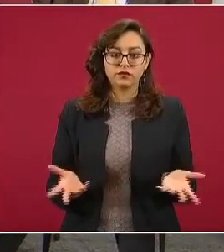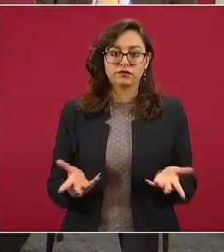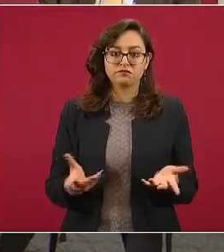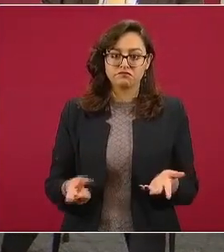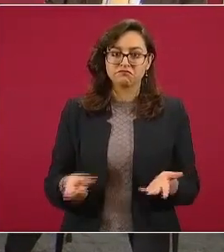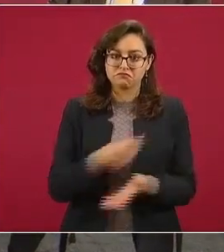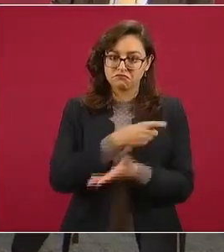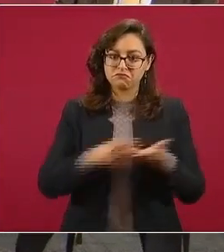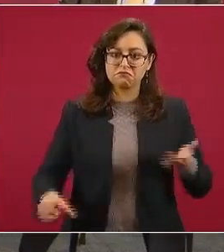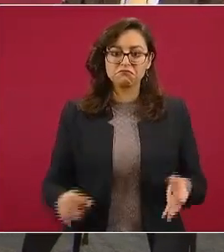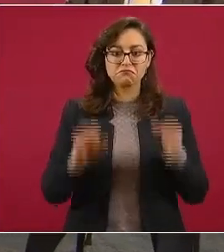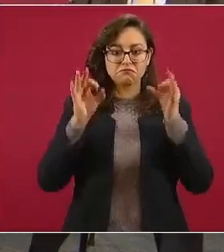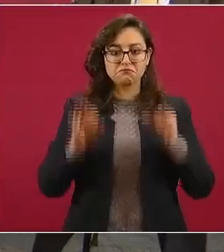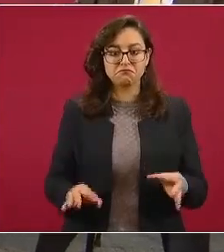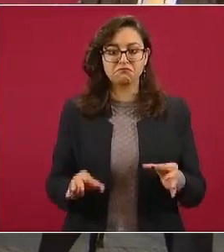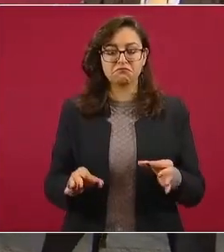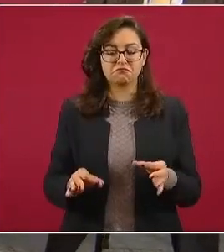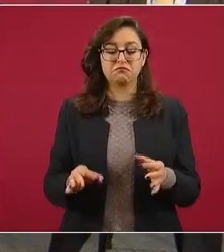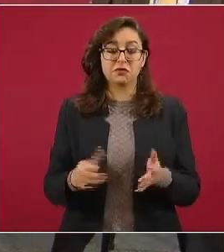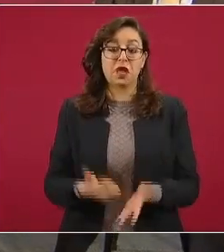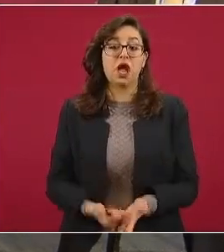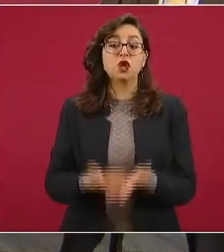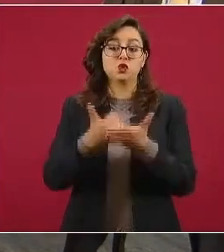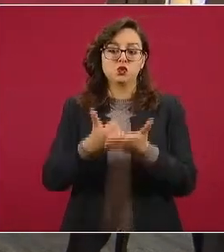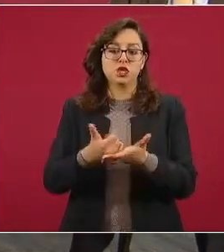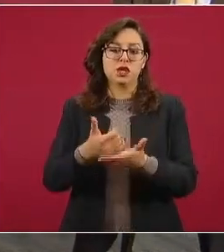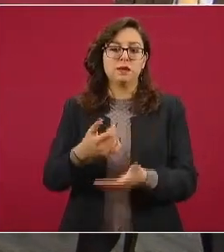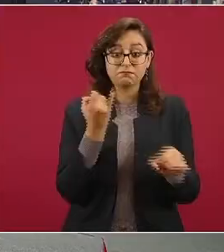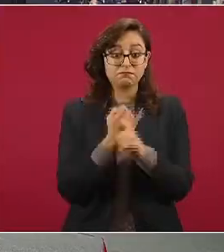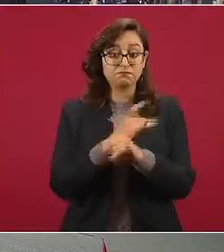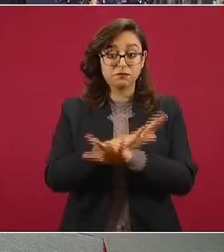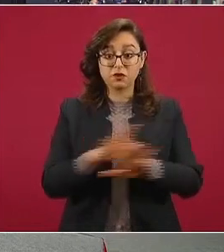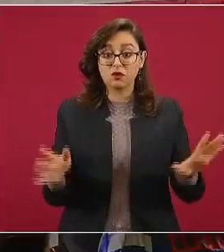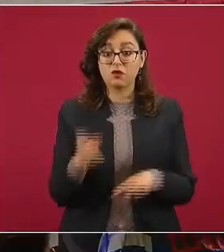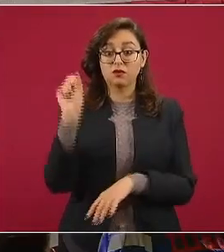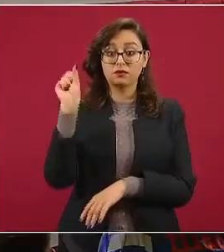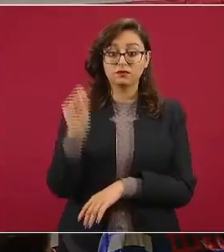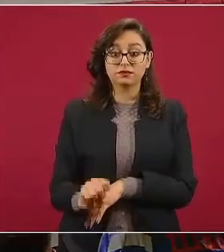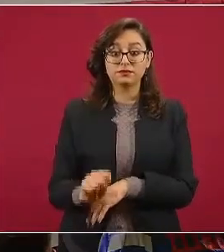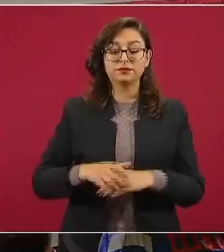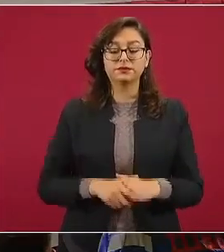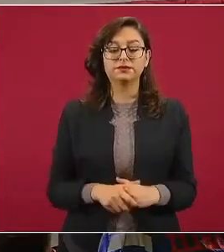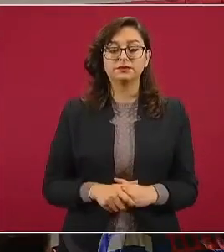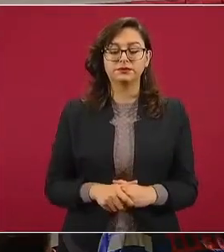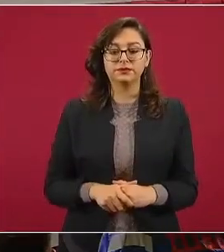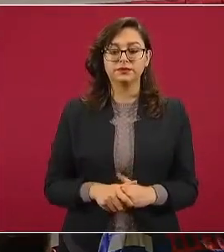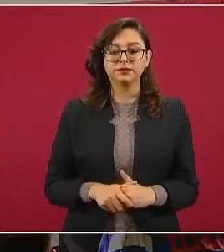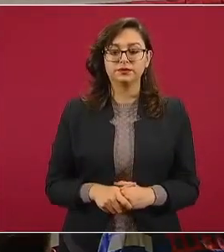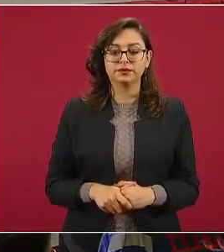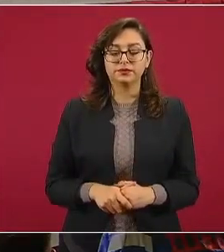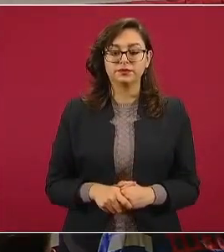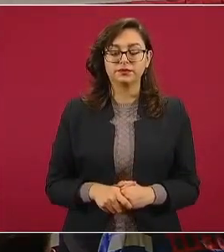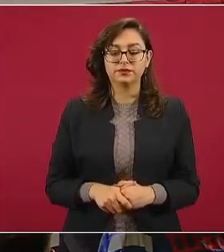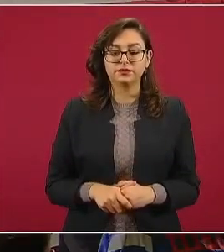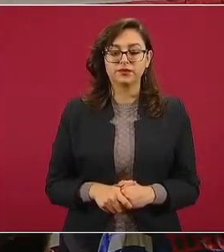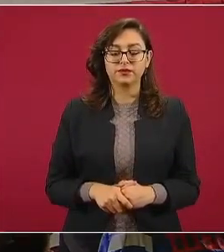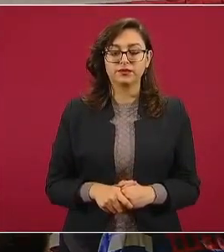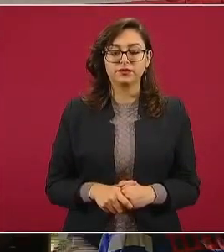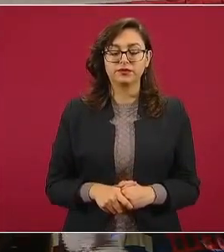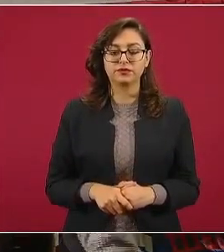efectiva para prevenir la pandemia. En